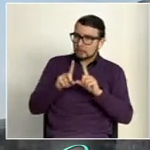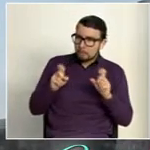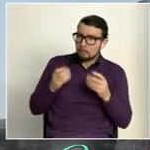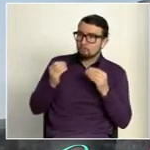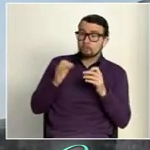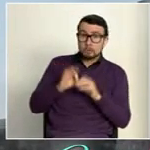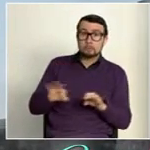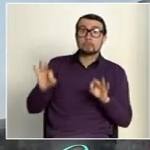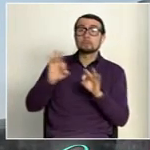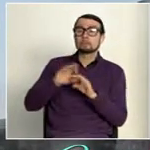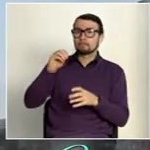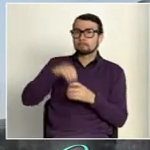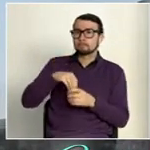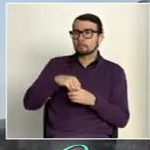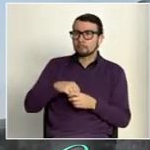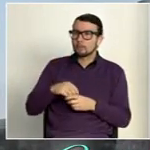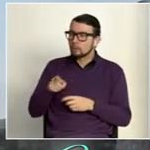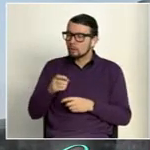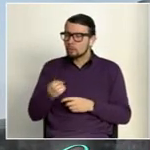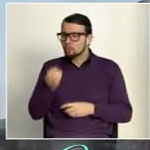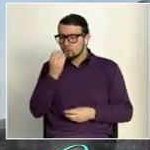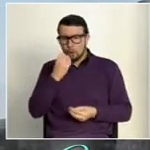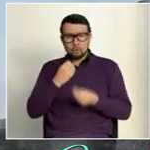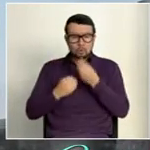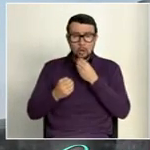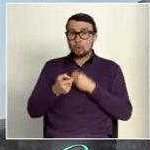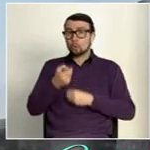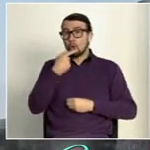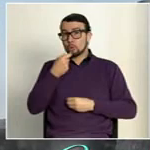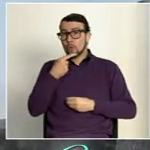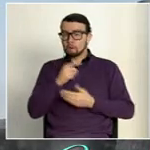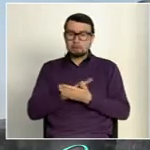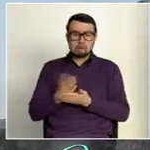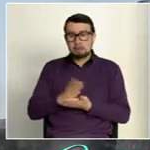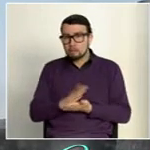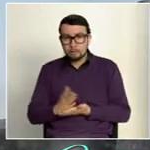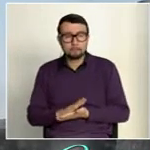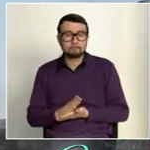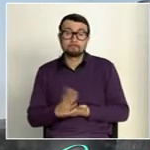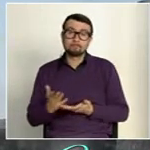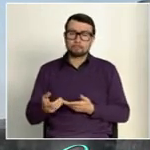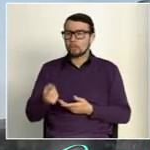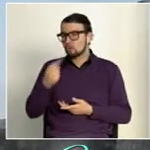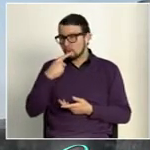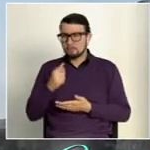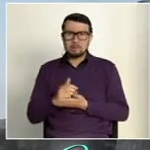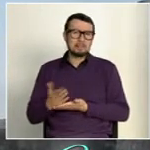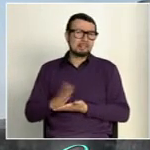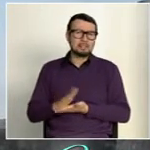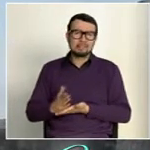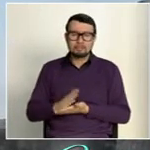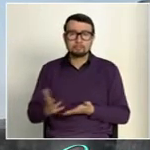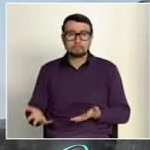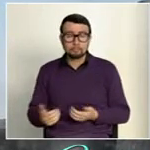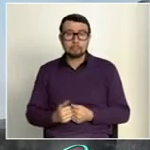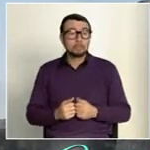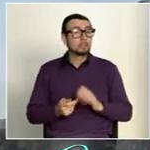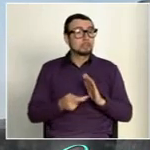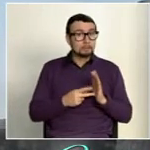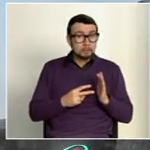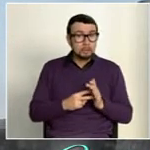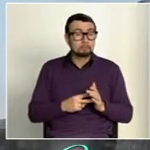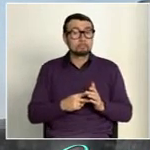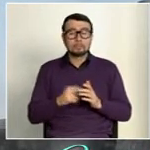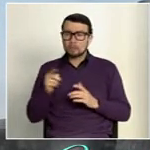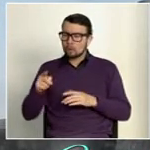porque tomar medicinas y comer muy mal, la medicina no va a ser muy efectiva. Por lo tanto, el efecto, el